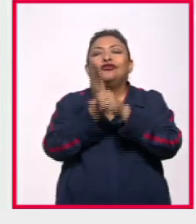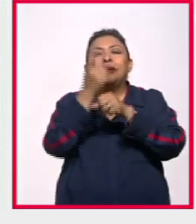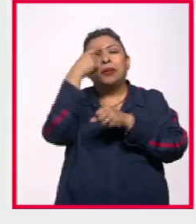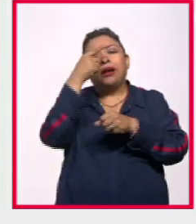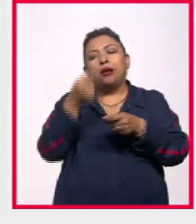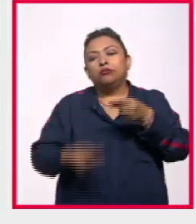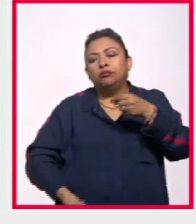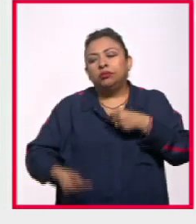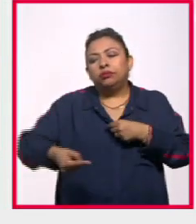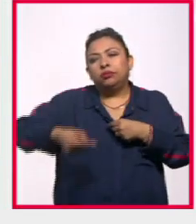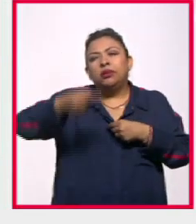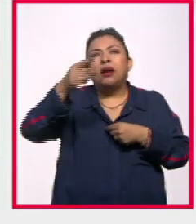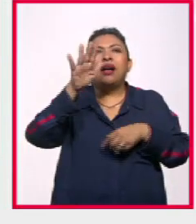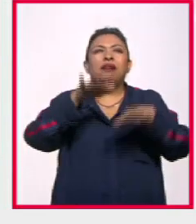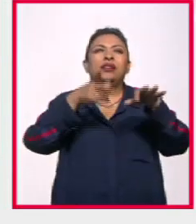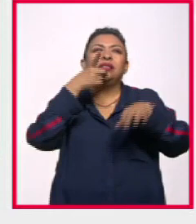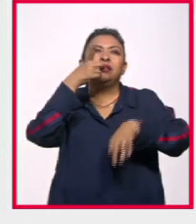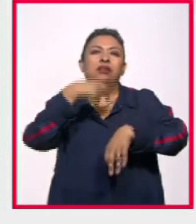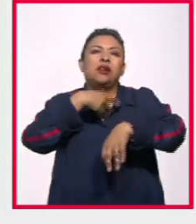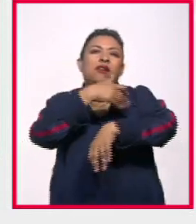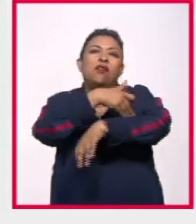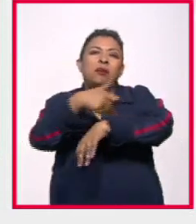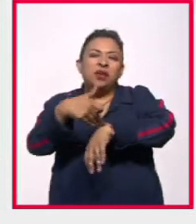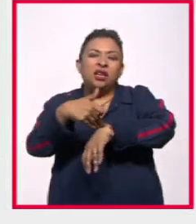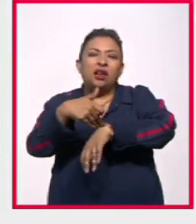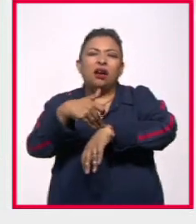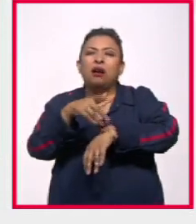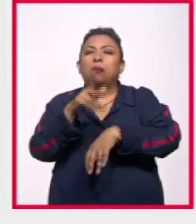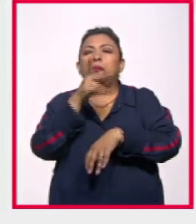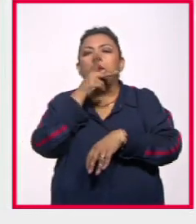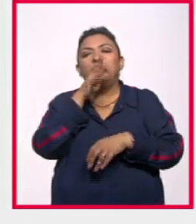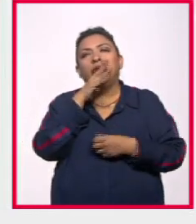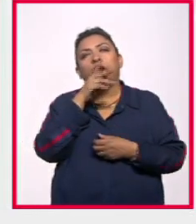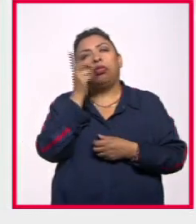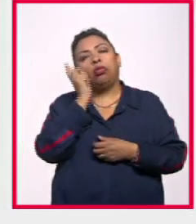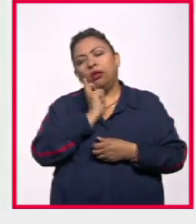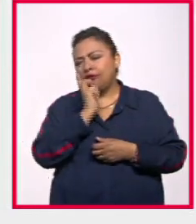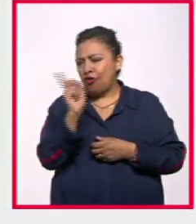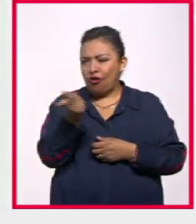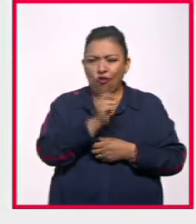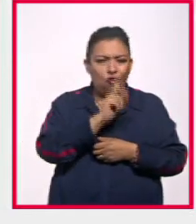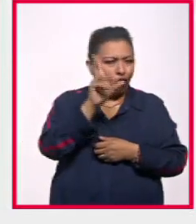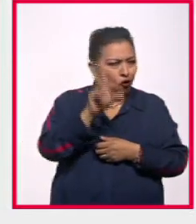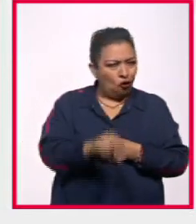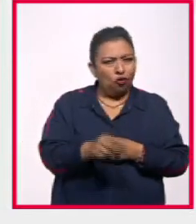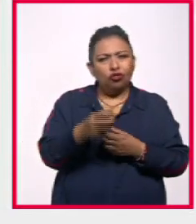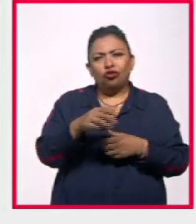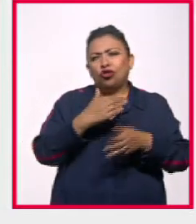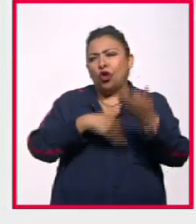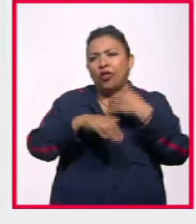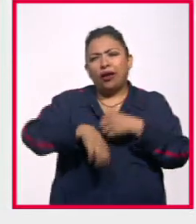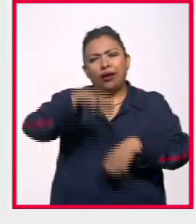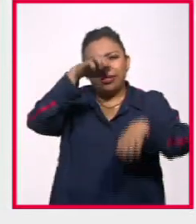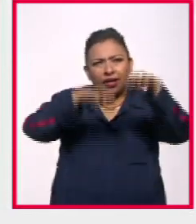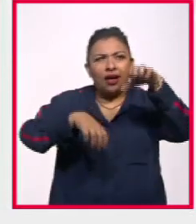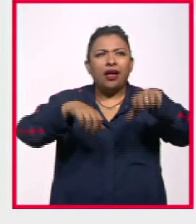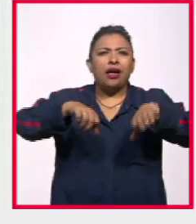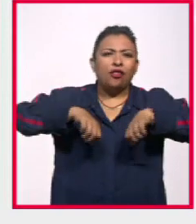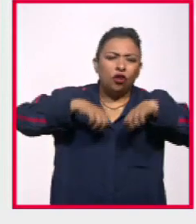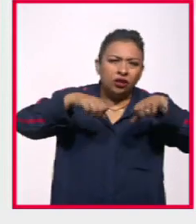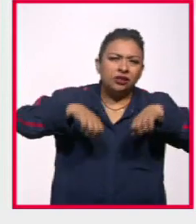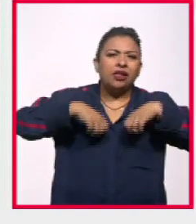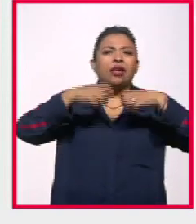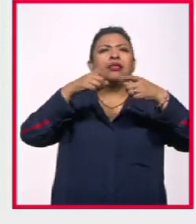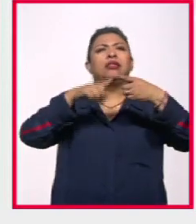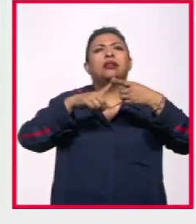públicos, porque cuando dices comedia familiar, dices, se van a roncar los papás. No, no, esto es una comedia para todo el mundo. Tengo gente incluso para los adolescentes, tengo a Aaron